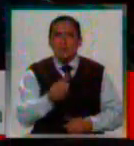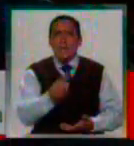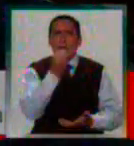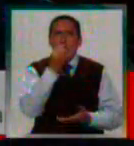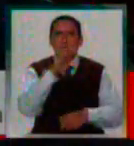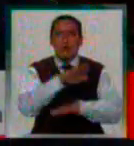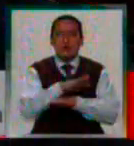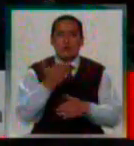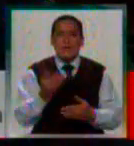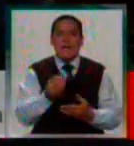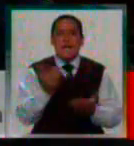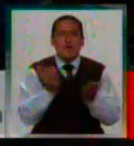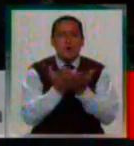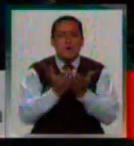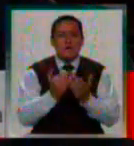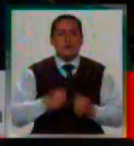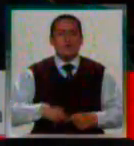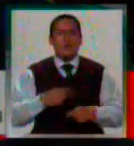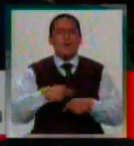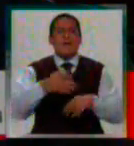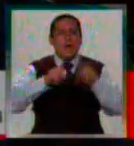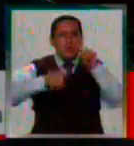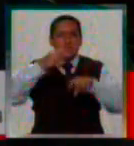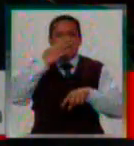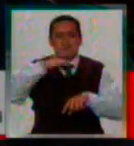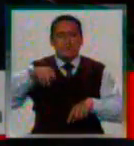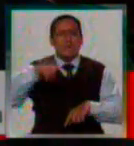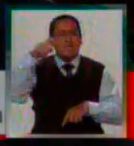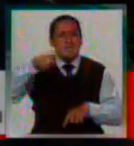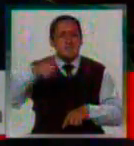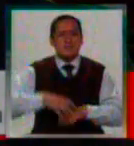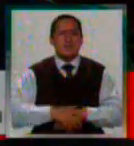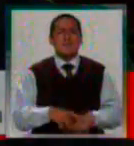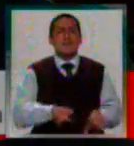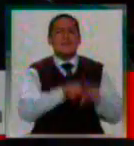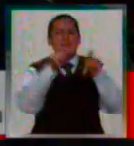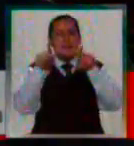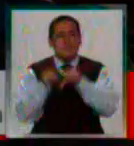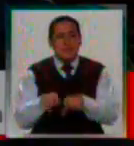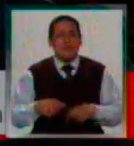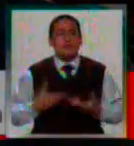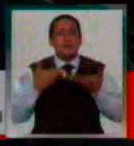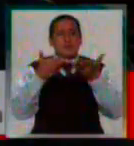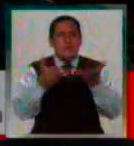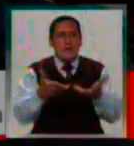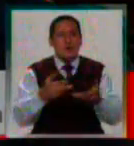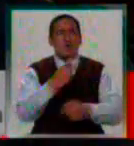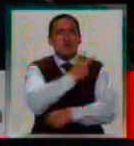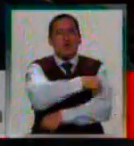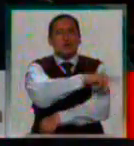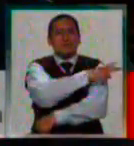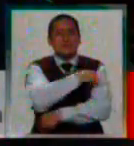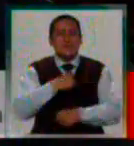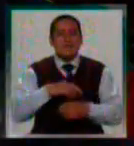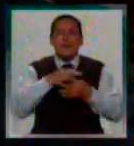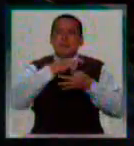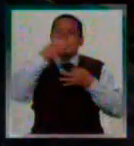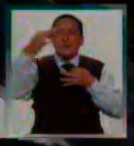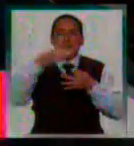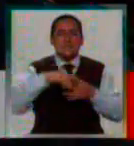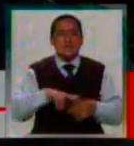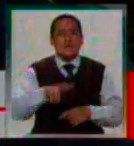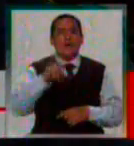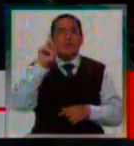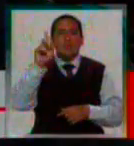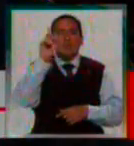escolares a los niños que necesitaran por supuesto y también eh ofreció un hospital en cada provincia del país